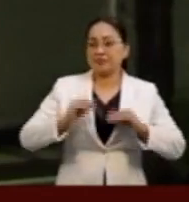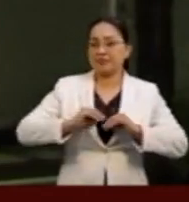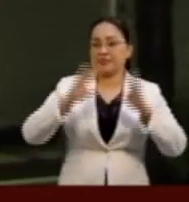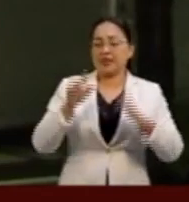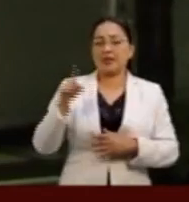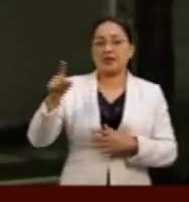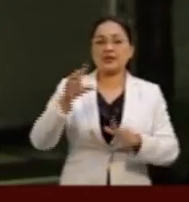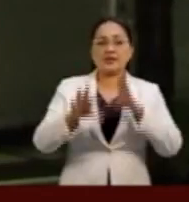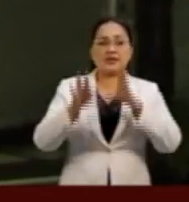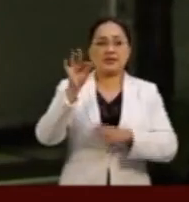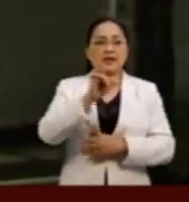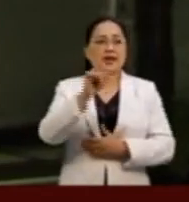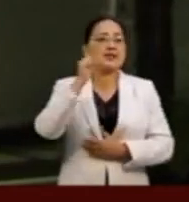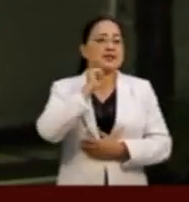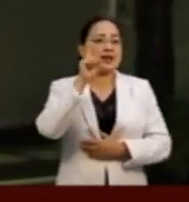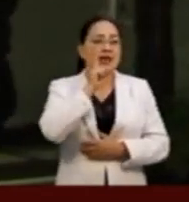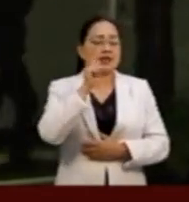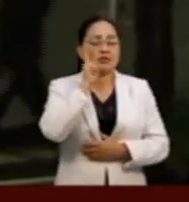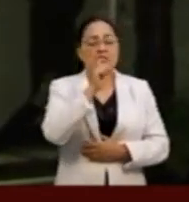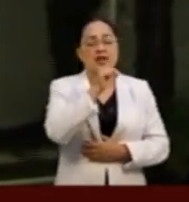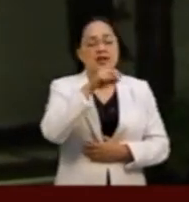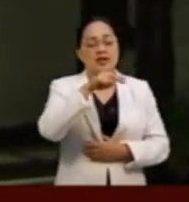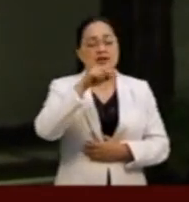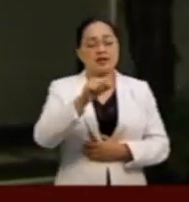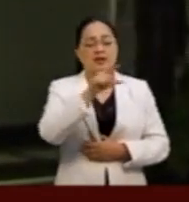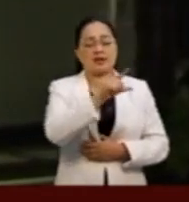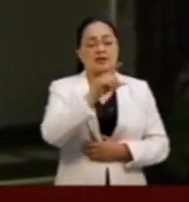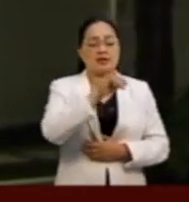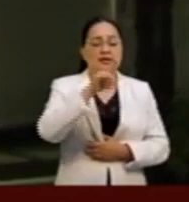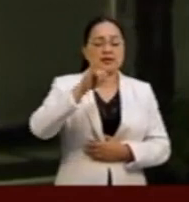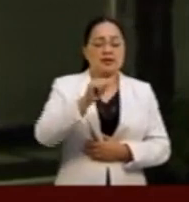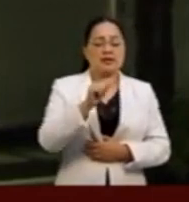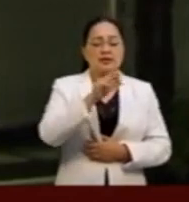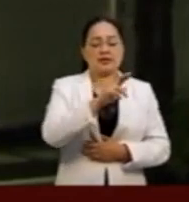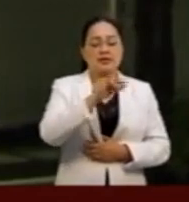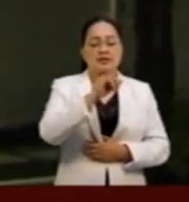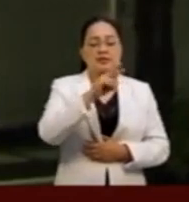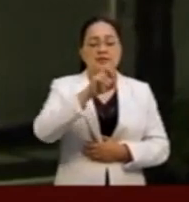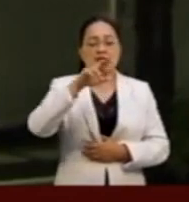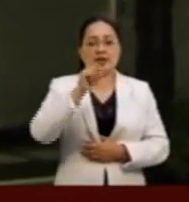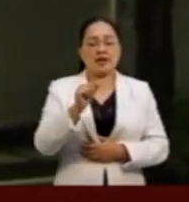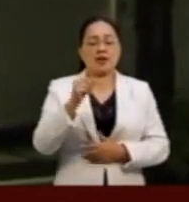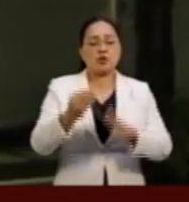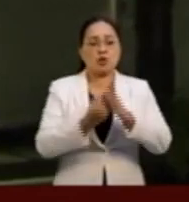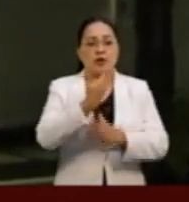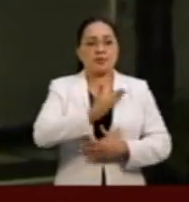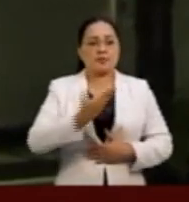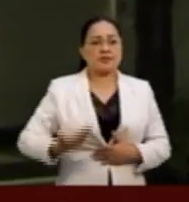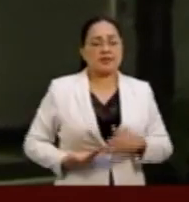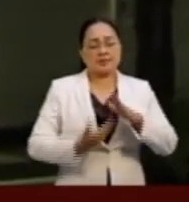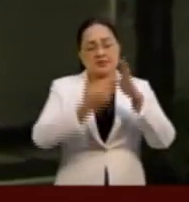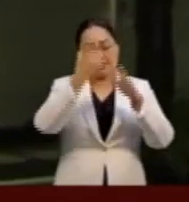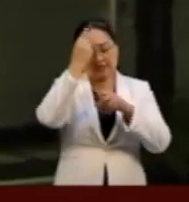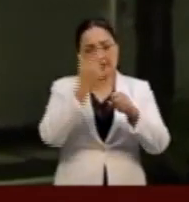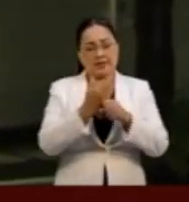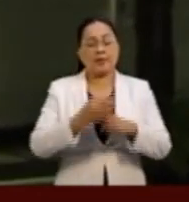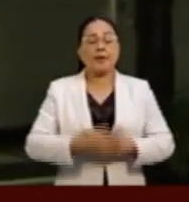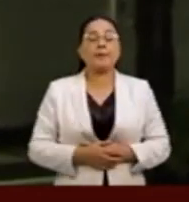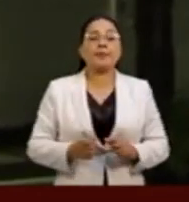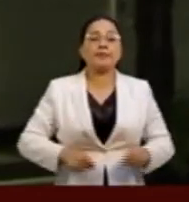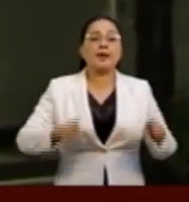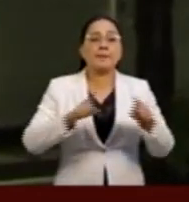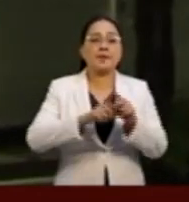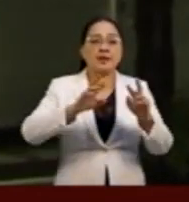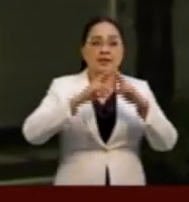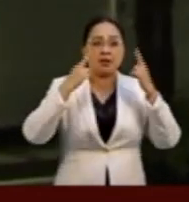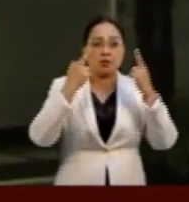a la senadora de Morena, Ana Lilia Rivera Rivera, como nueva presidenta de la mesa directiva. Previamente, durante la reunión